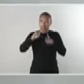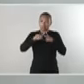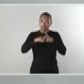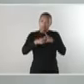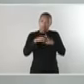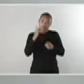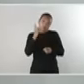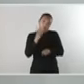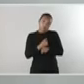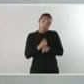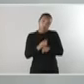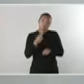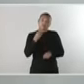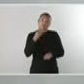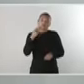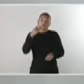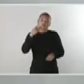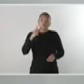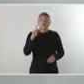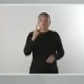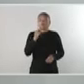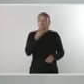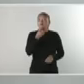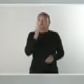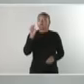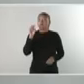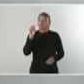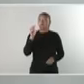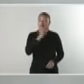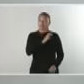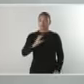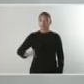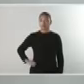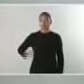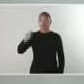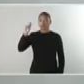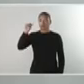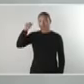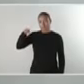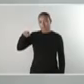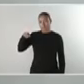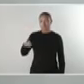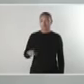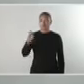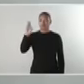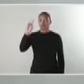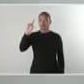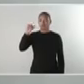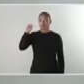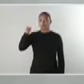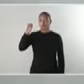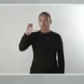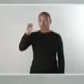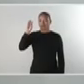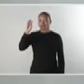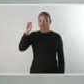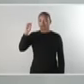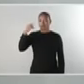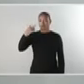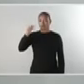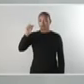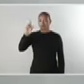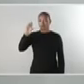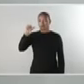tiene el uso de la palabra por dos minutos treinta segundos el candidato del partido Acción Nacional Francisco Javier García